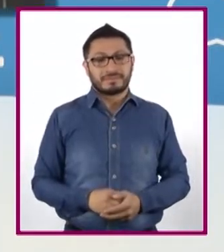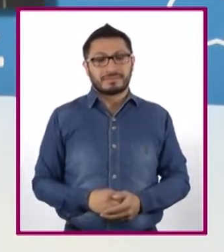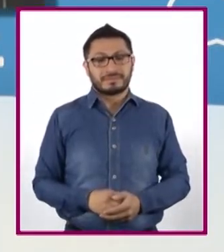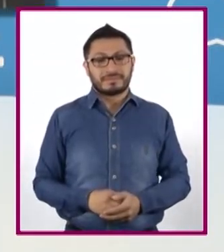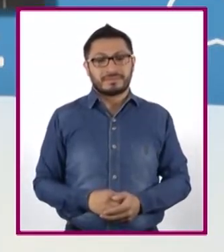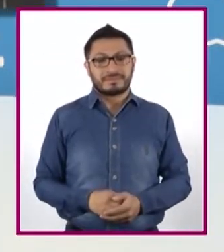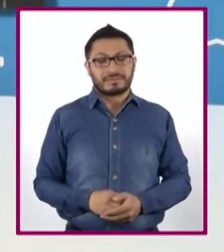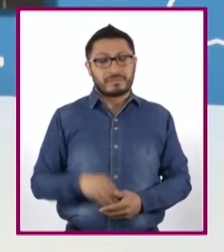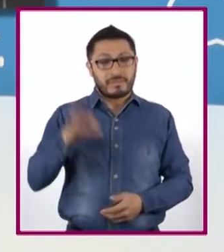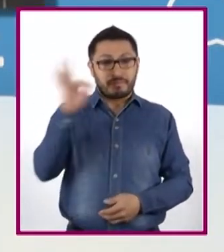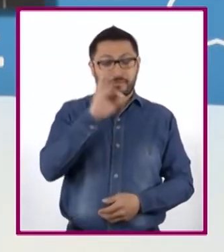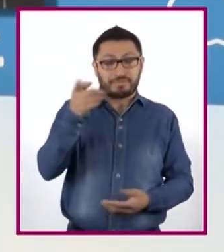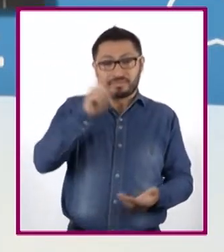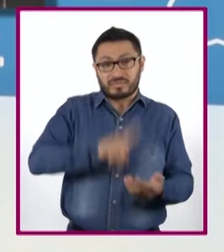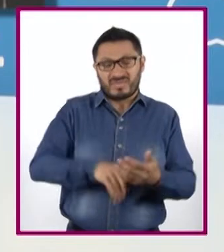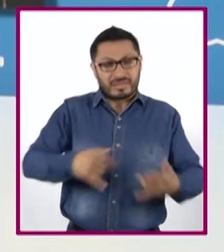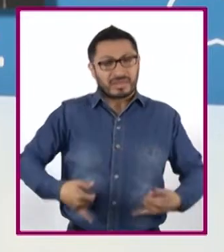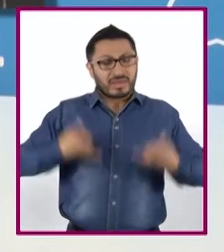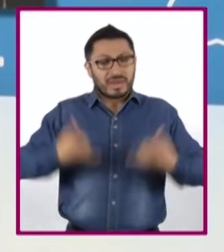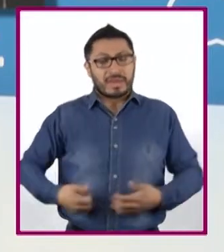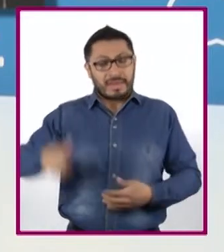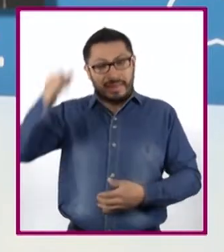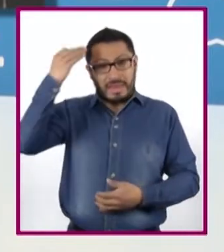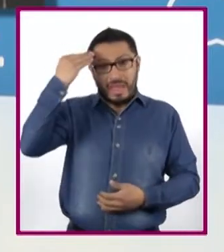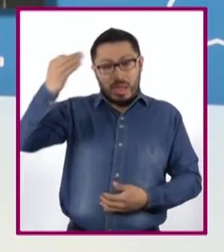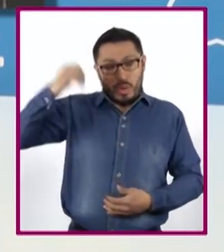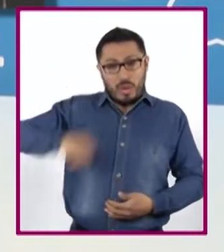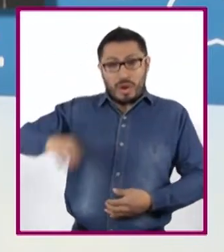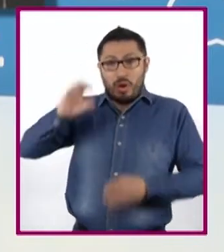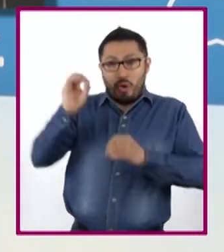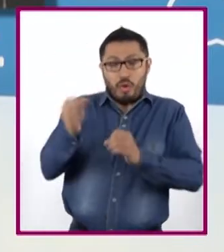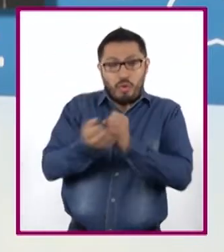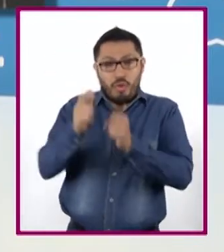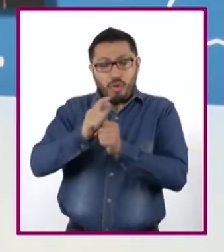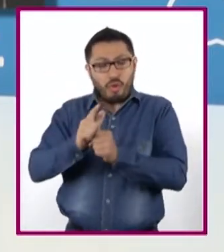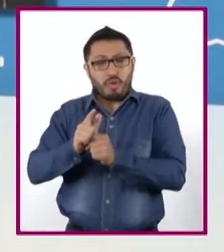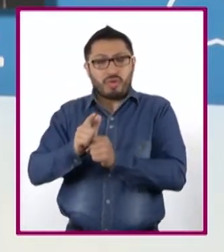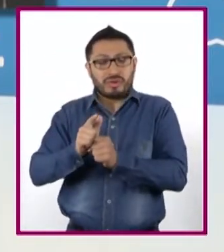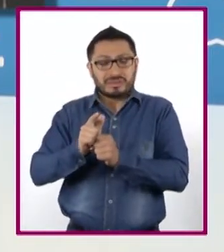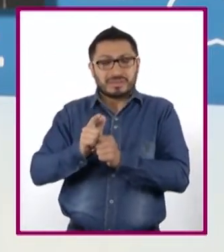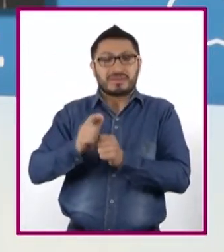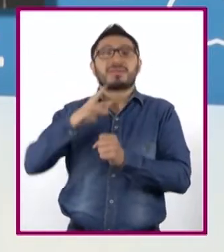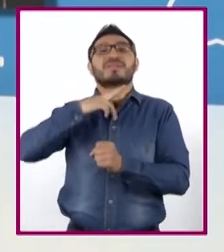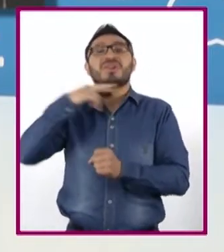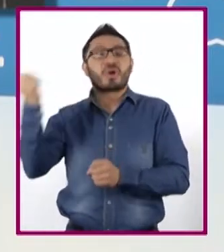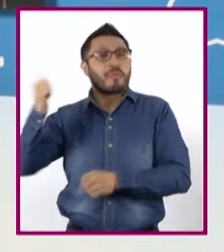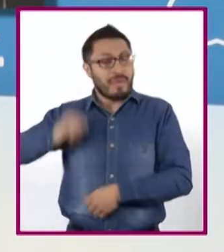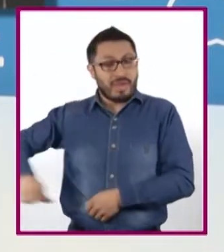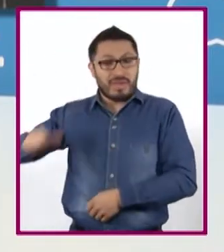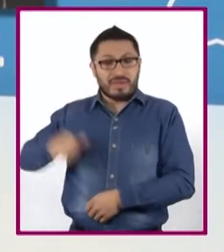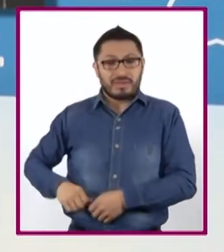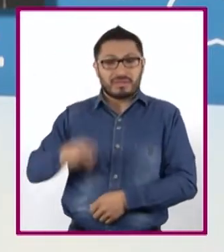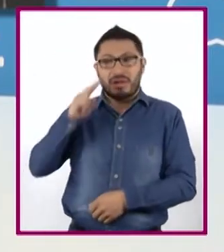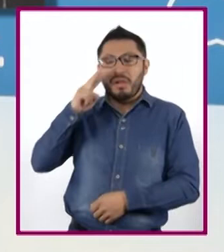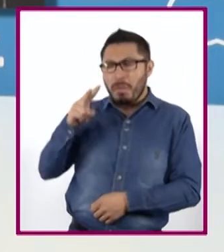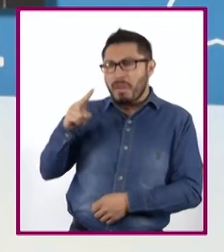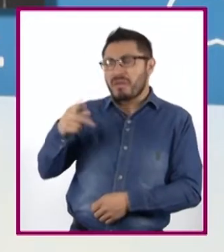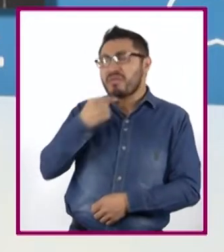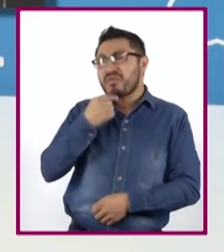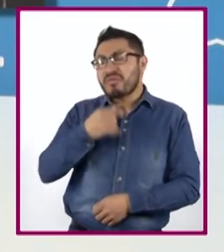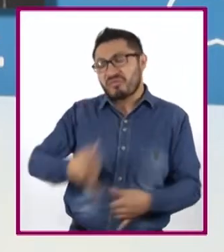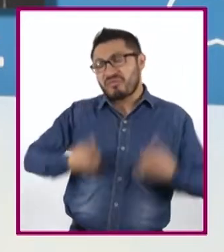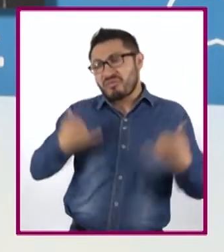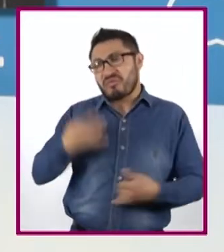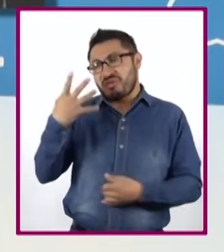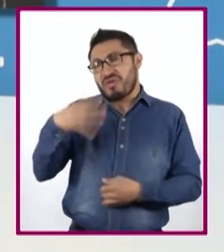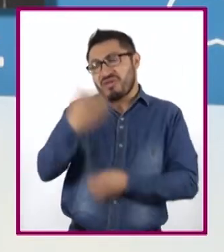Tal vez para un adolescente de la Edad Media o la sociedad romana no sería extraño ver a alguien de 14 años trabajando. tal vez tampoco